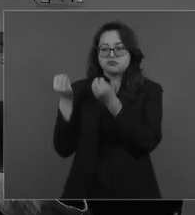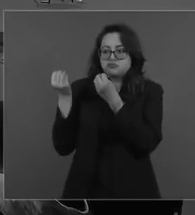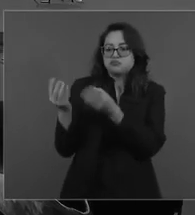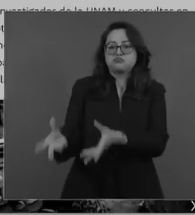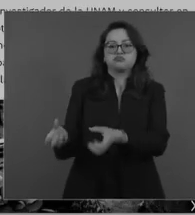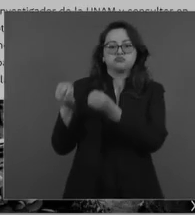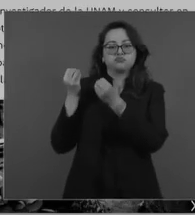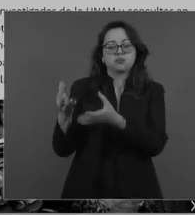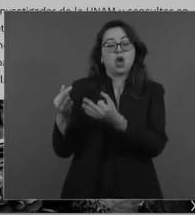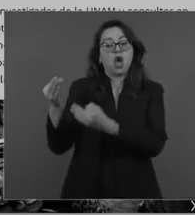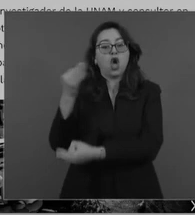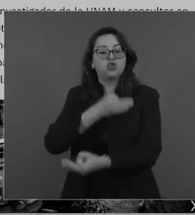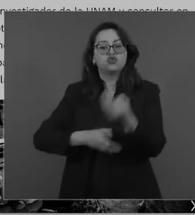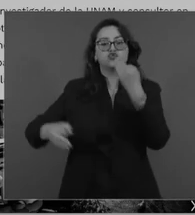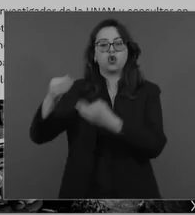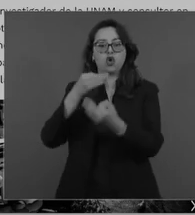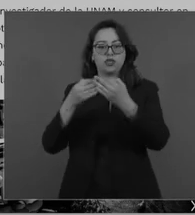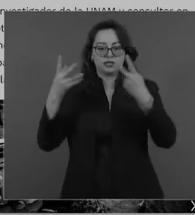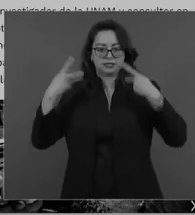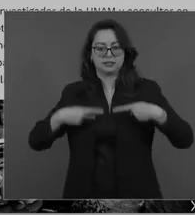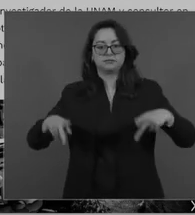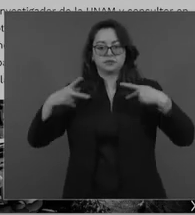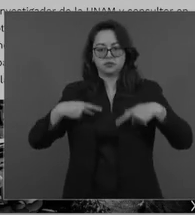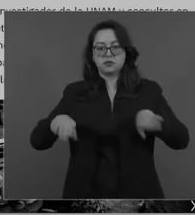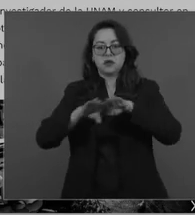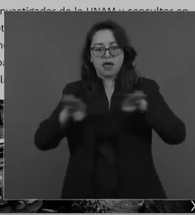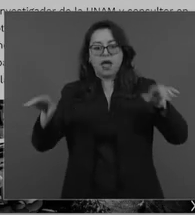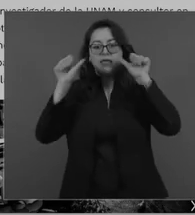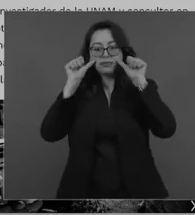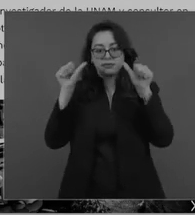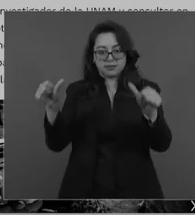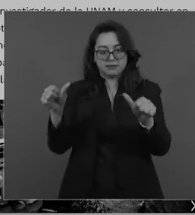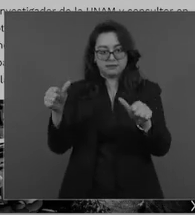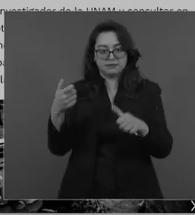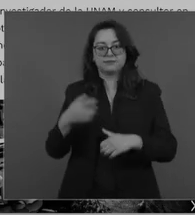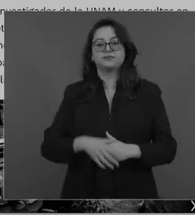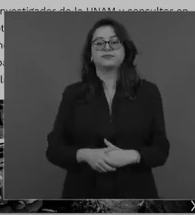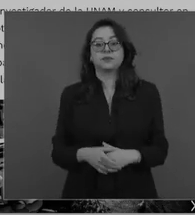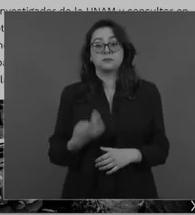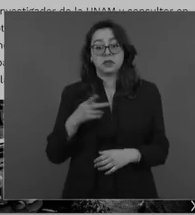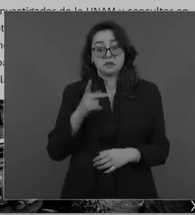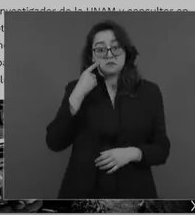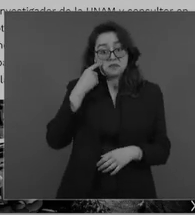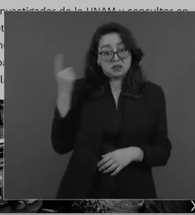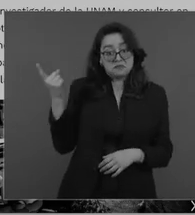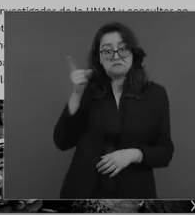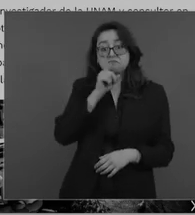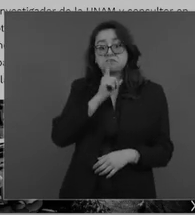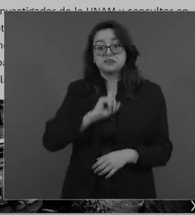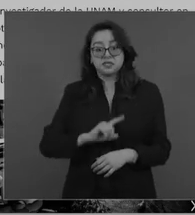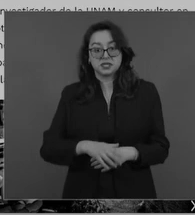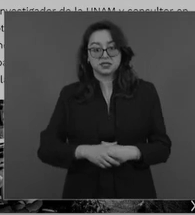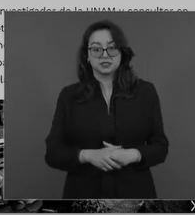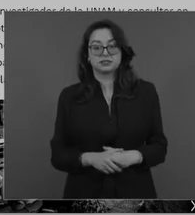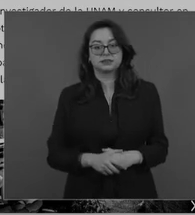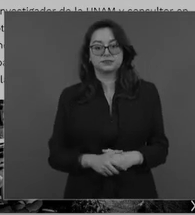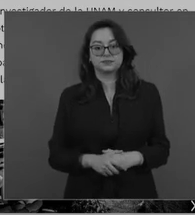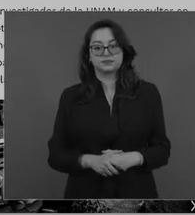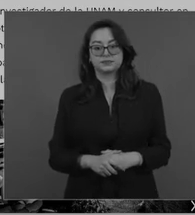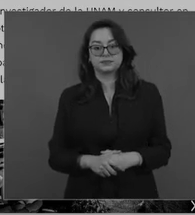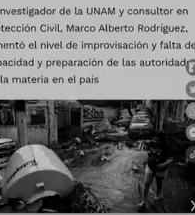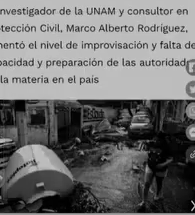atenderá a todos sin distinción. Además, por si esto fuera poco, el gobierno cuenta